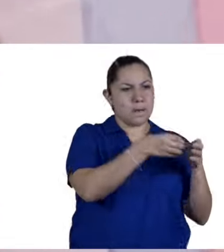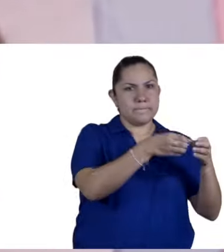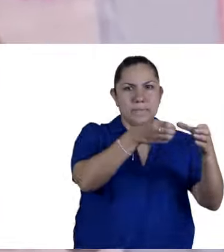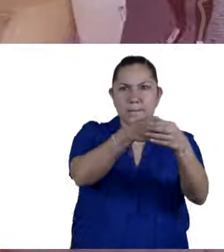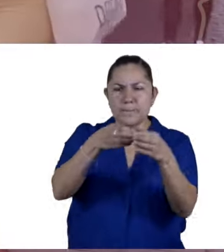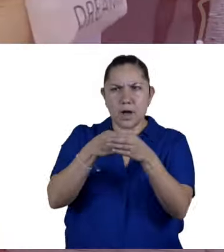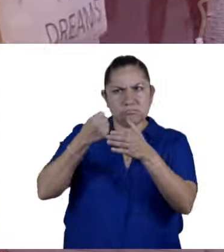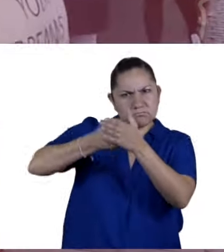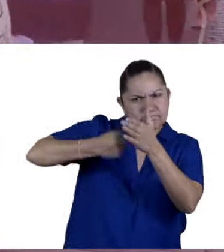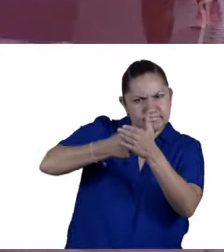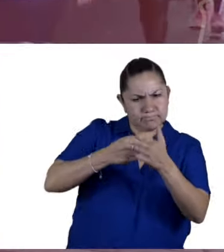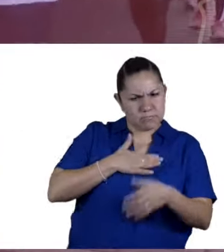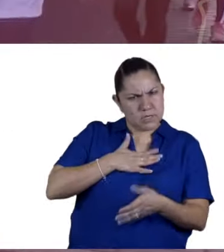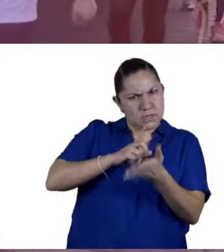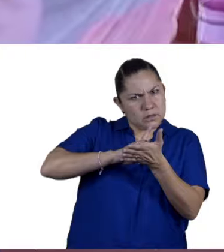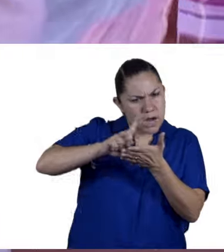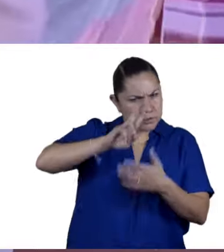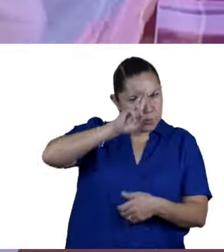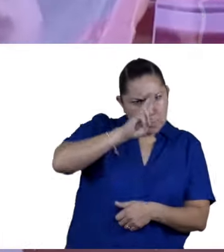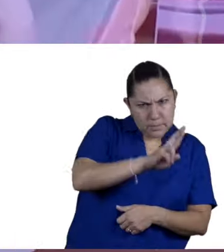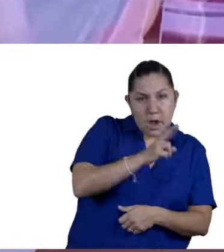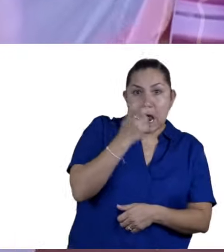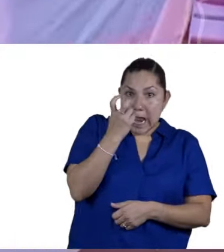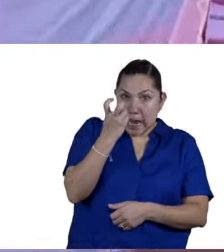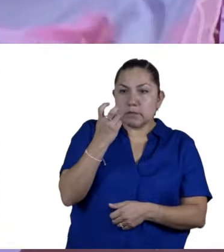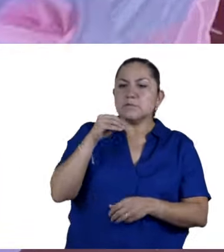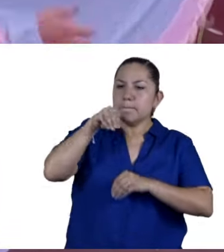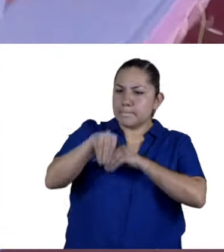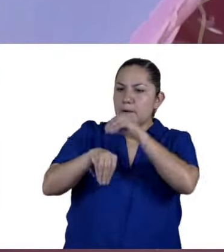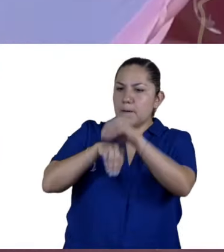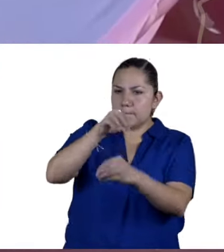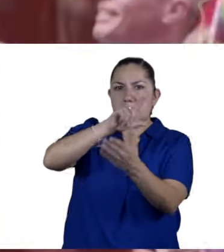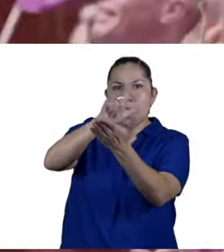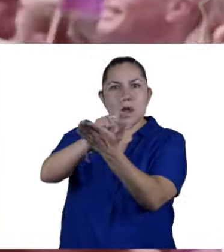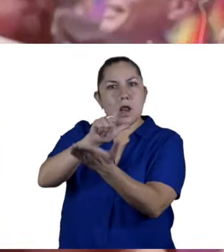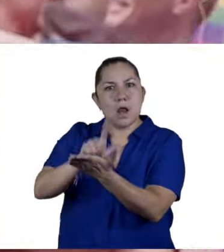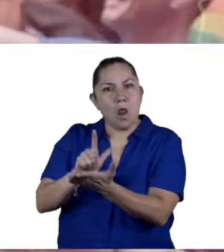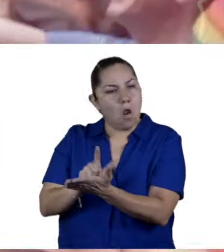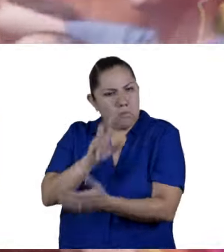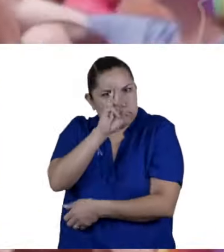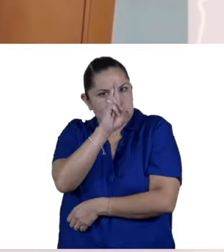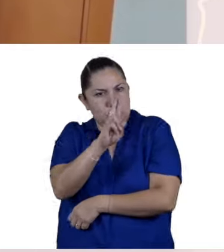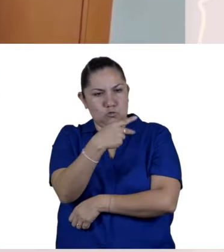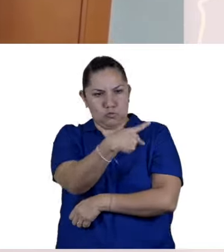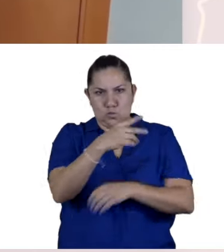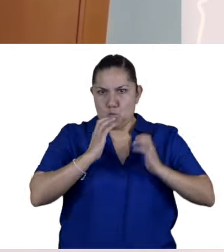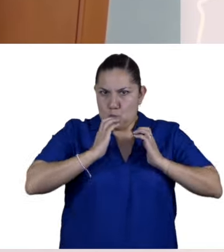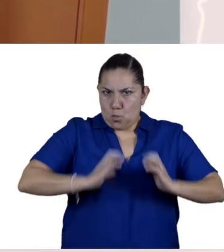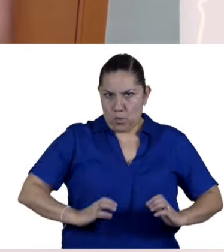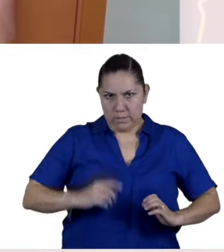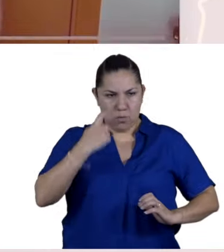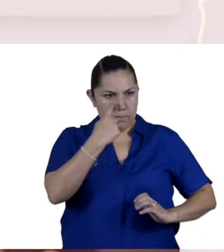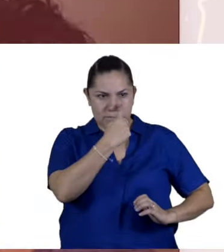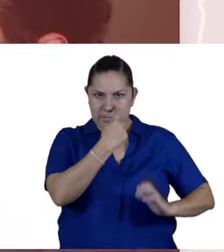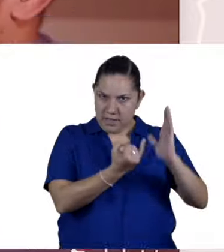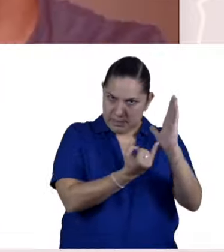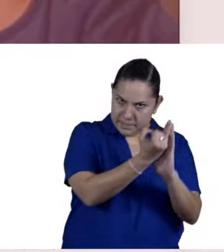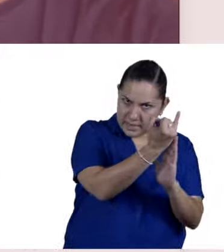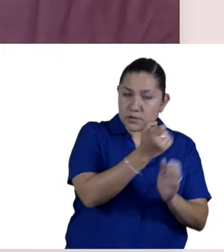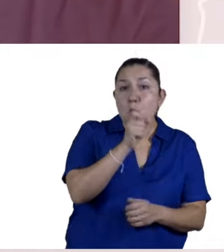sus derechos humanos han conquistado a nivel jurídico el poder de decisión sobre sus cuerpos y el de